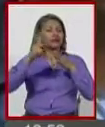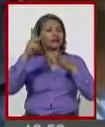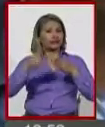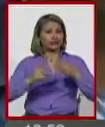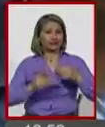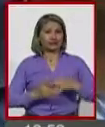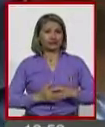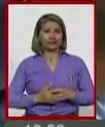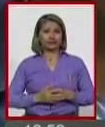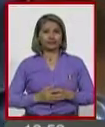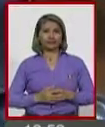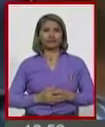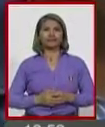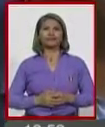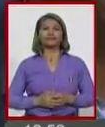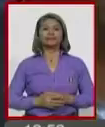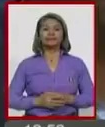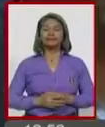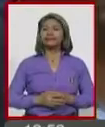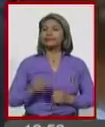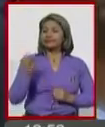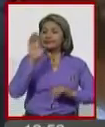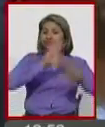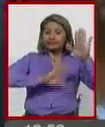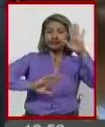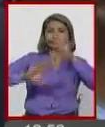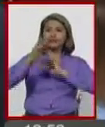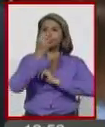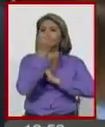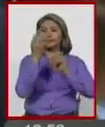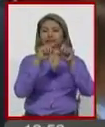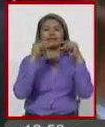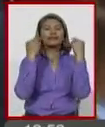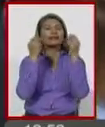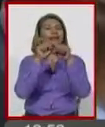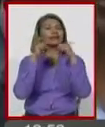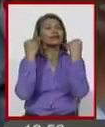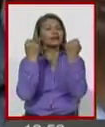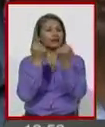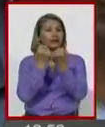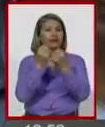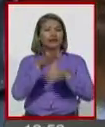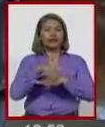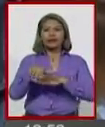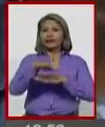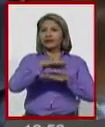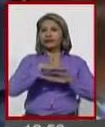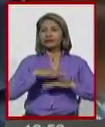profesionales, o algunas preocupaciones de cualquier sector social.